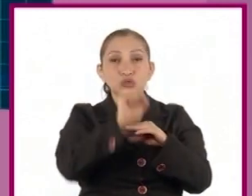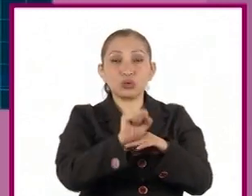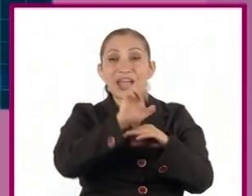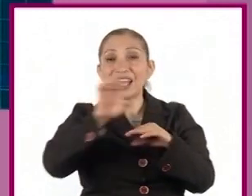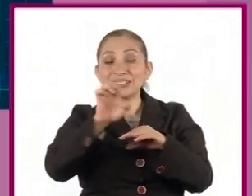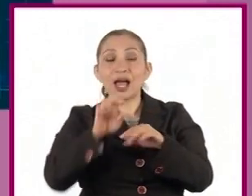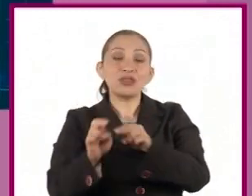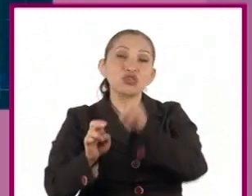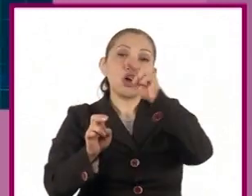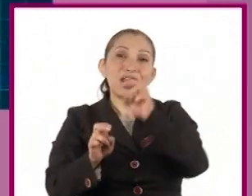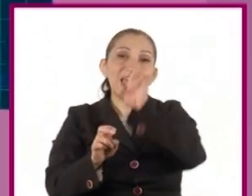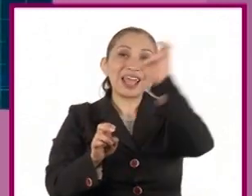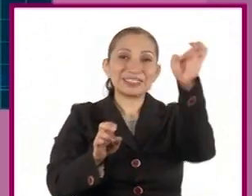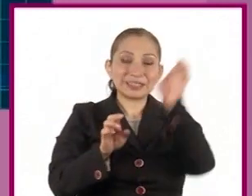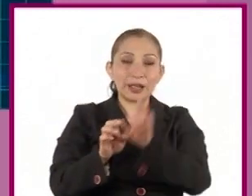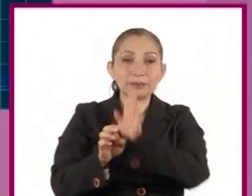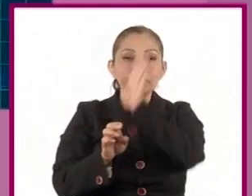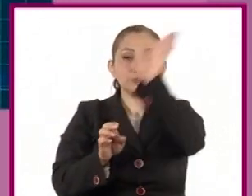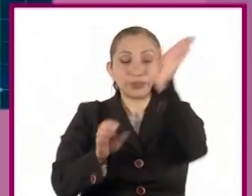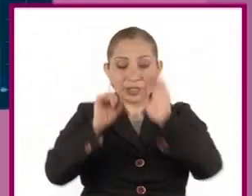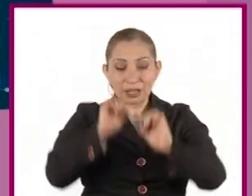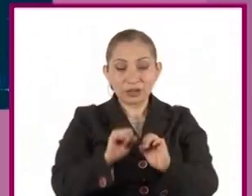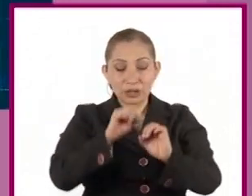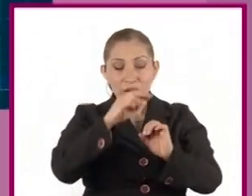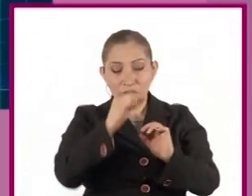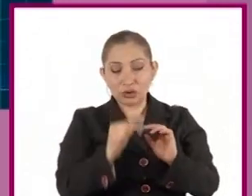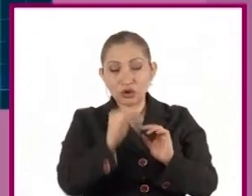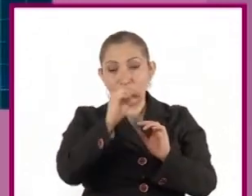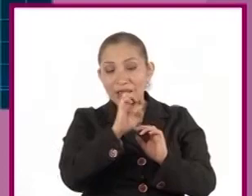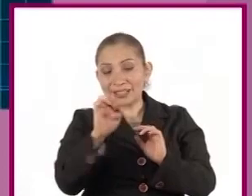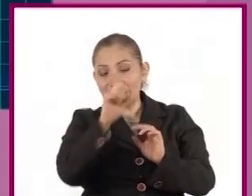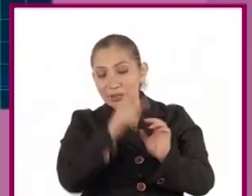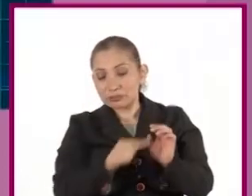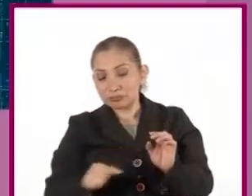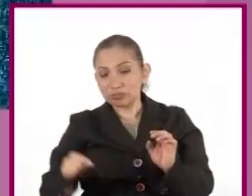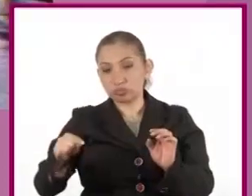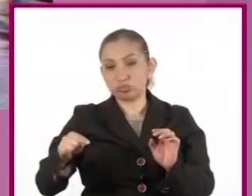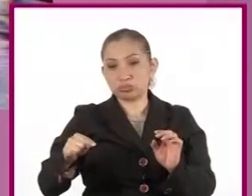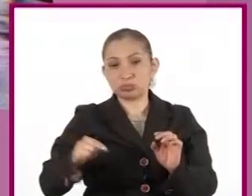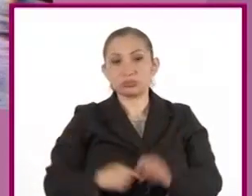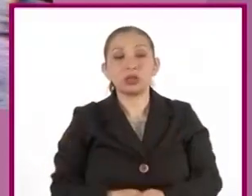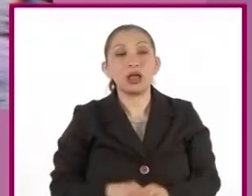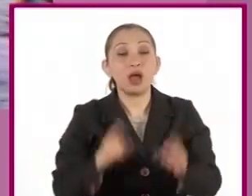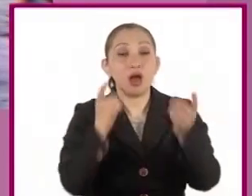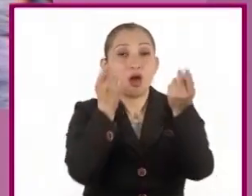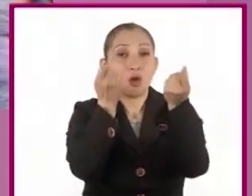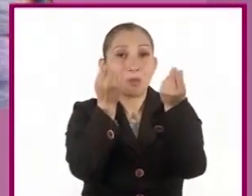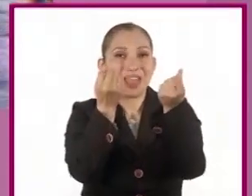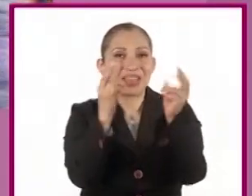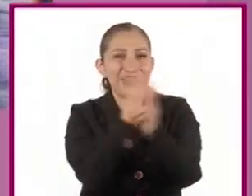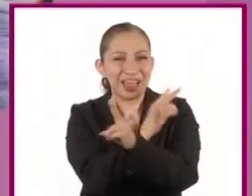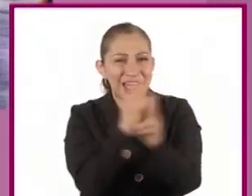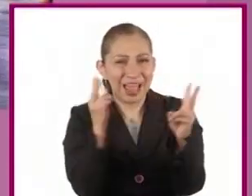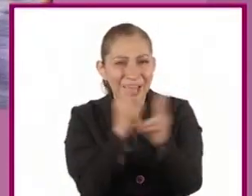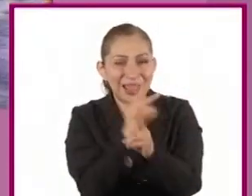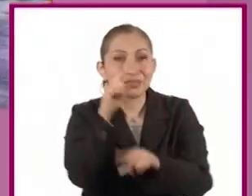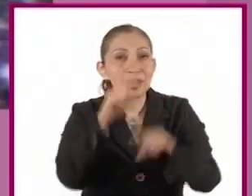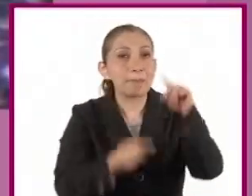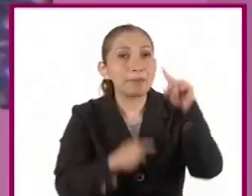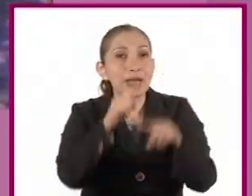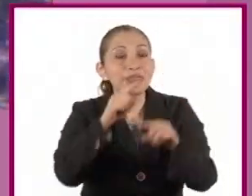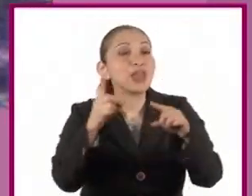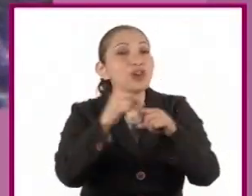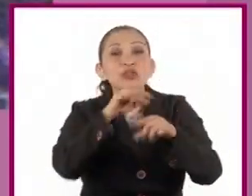a noreste y en el hemisferio sur de noroeste a sureste. La humedad de estos vientos varía según el tipo